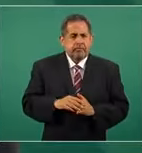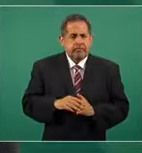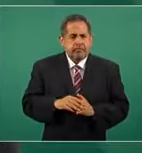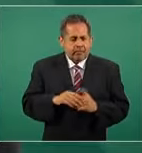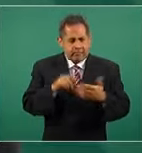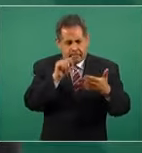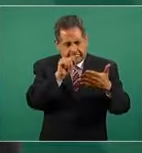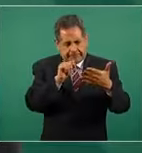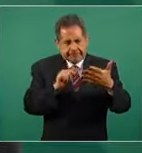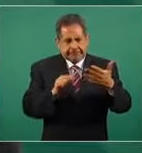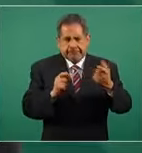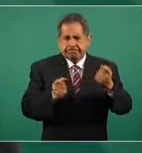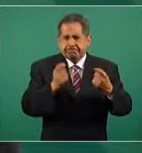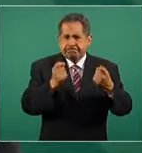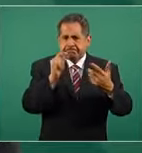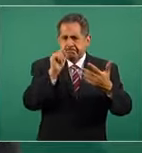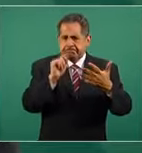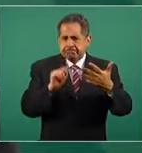Algunos